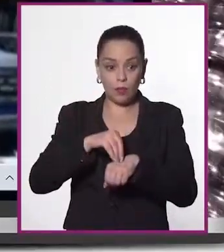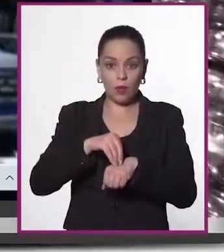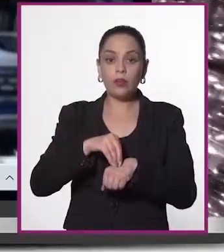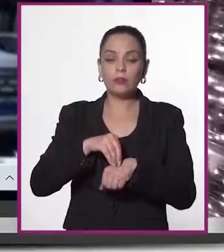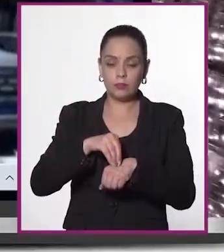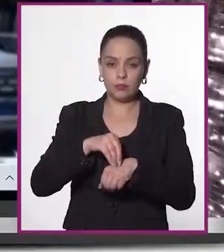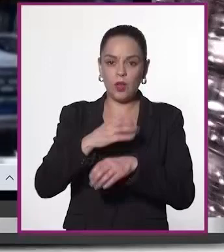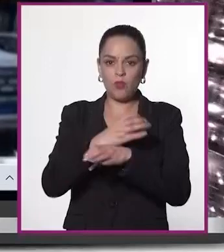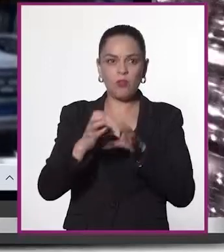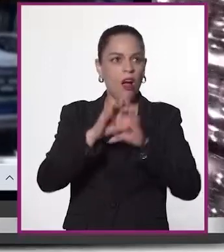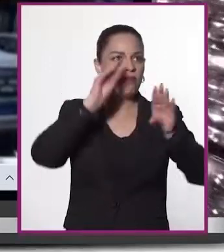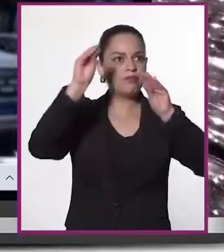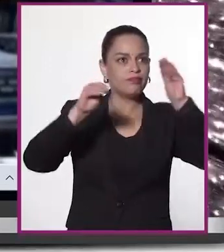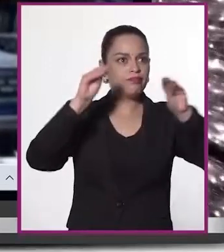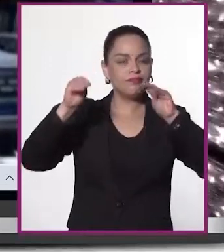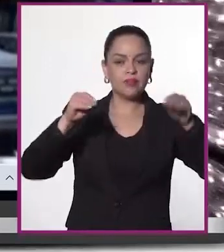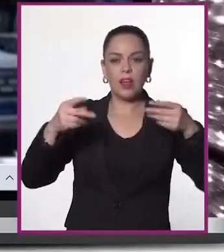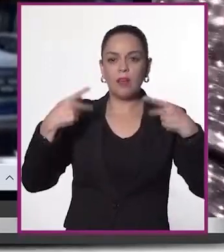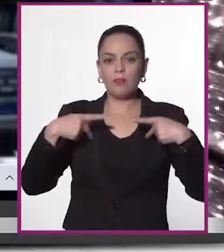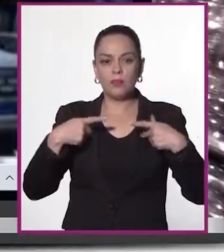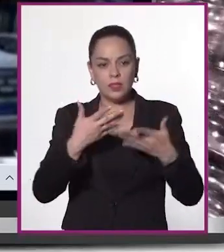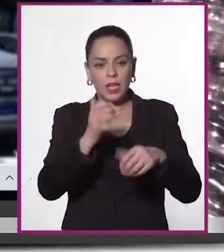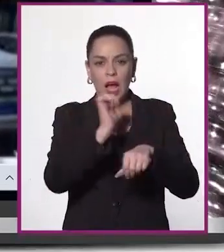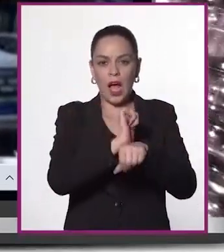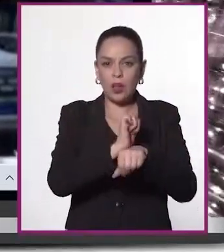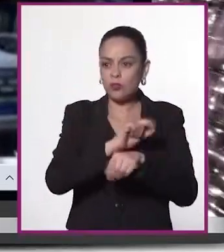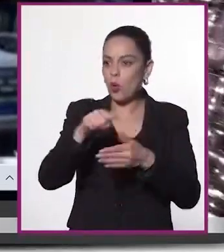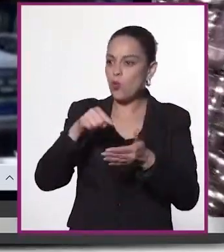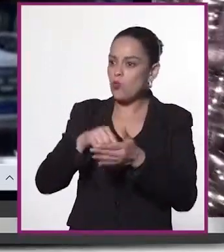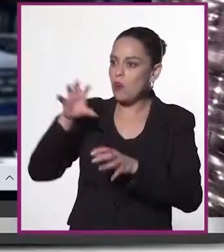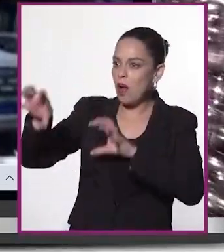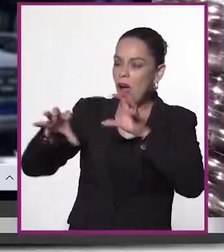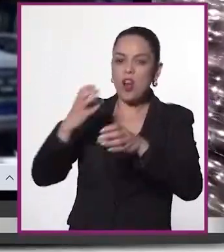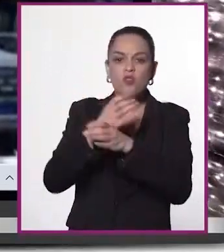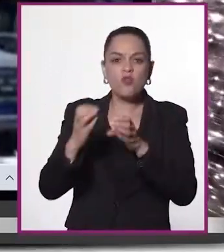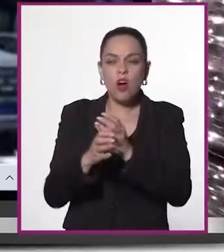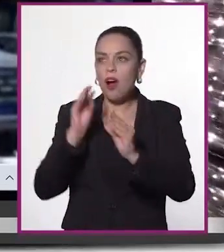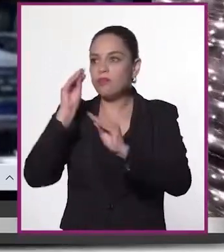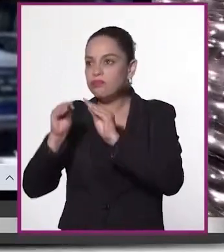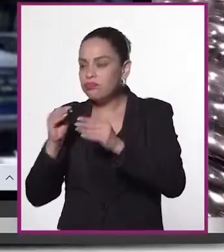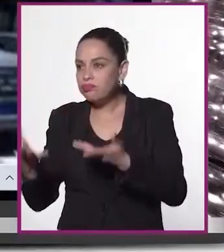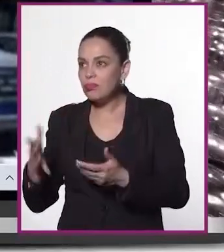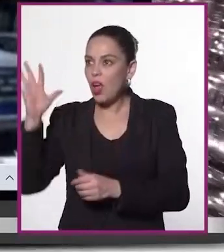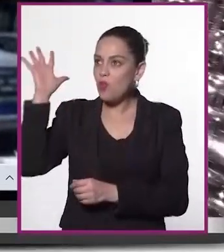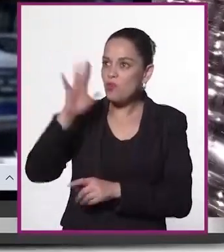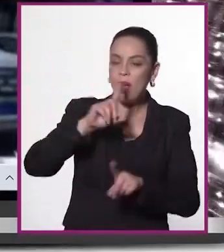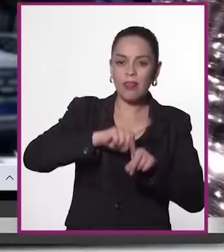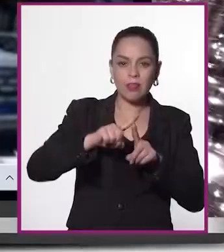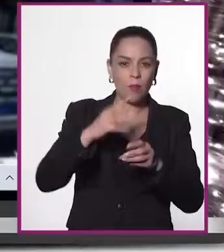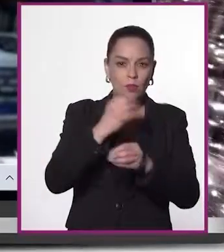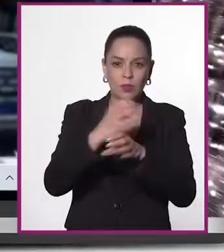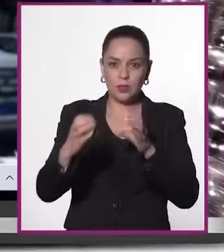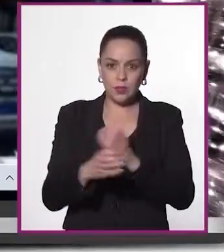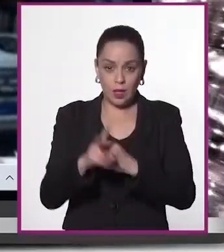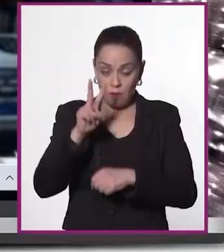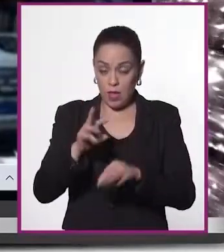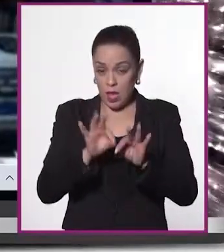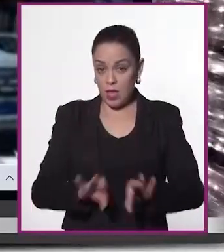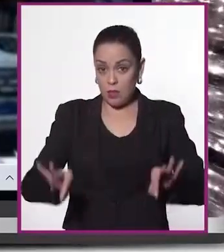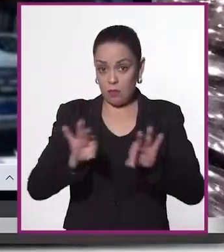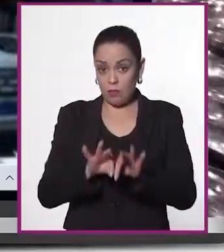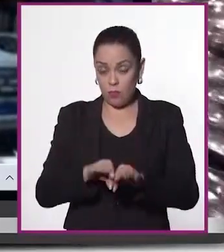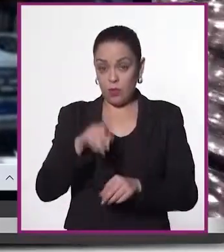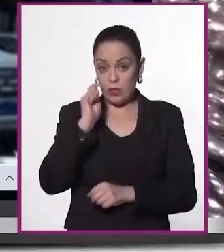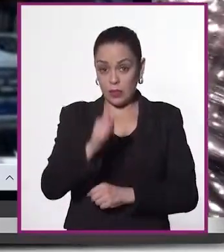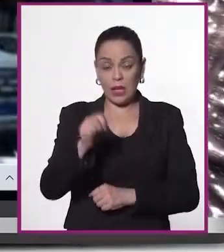cámara, ¿no? Los personajes, el espacio, los objetos, que son muy importantes. Se han escrito muchos libros sobre la